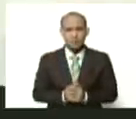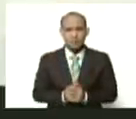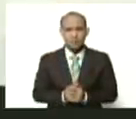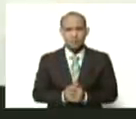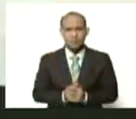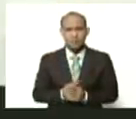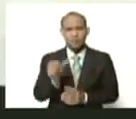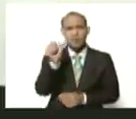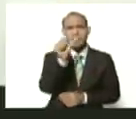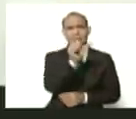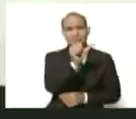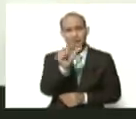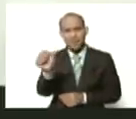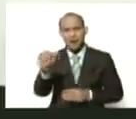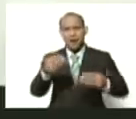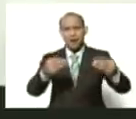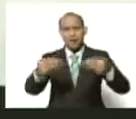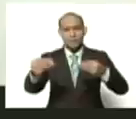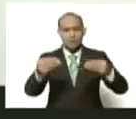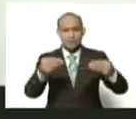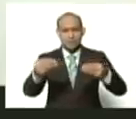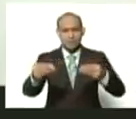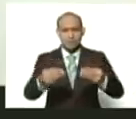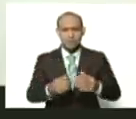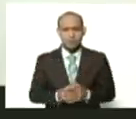la semana de